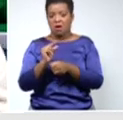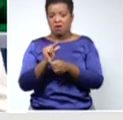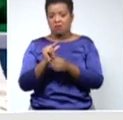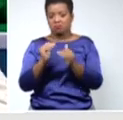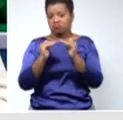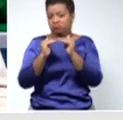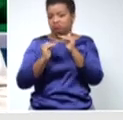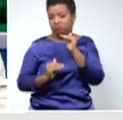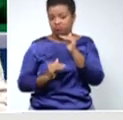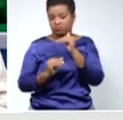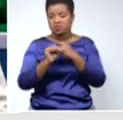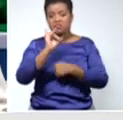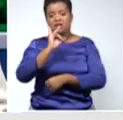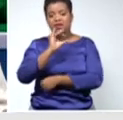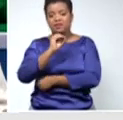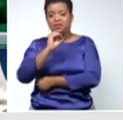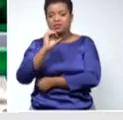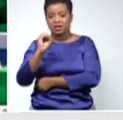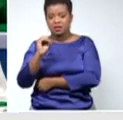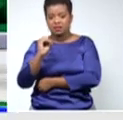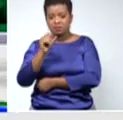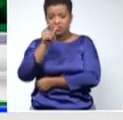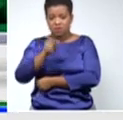700 altas en el día de ayer,